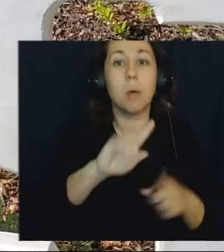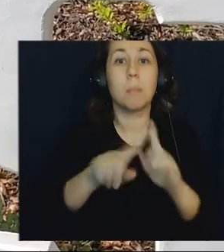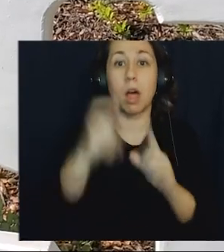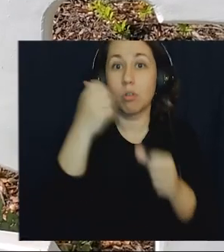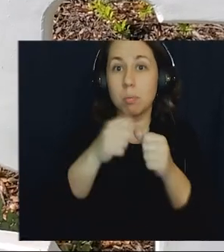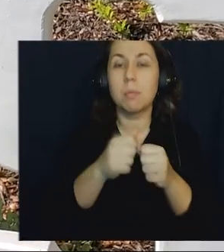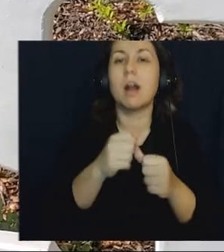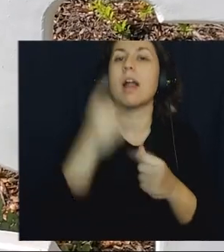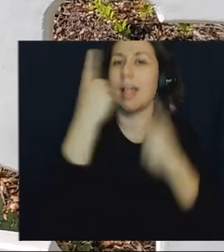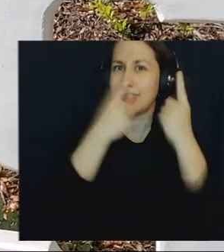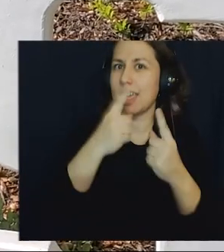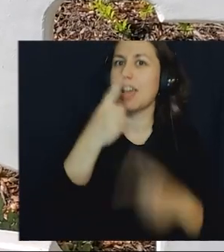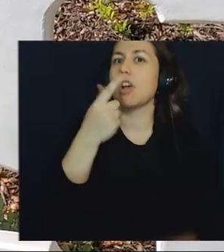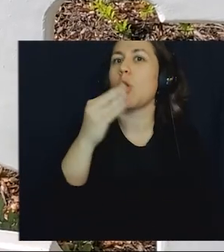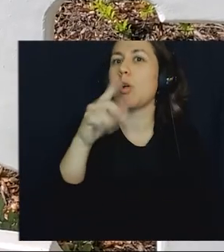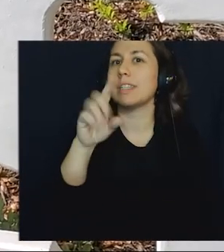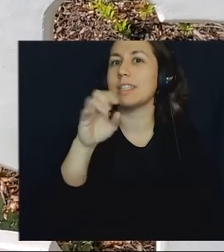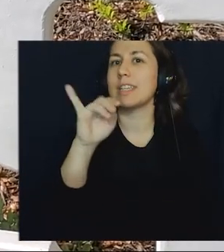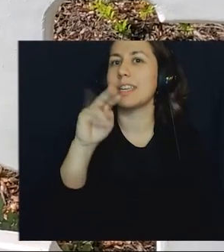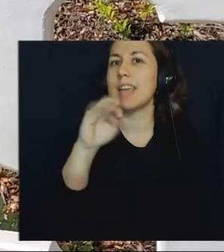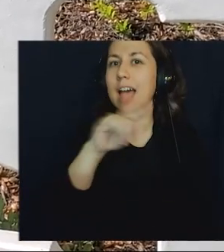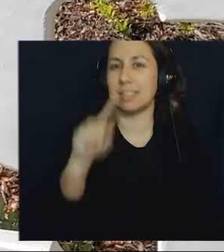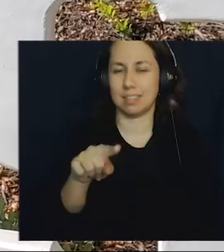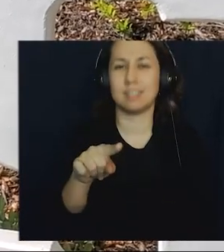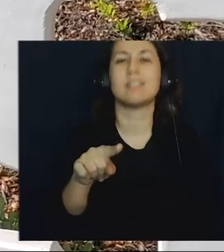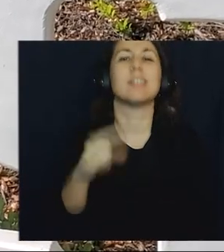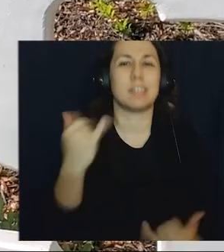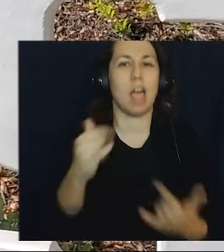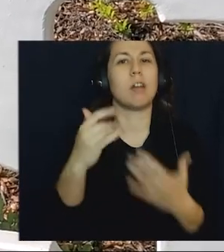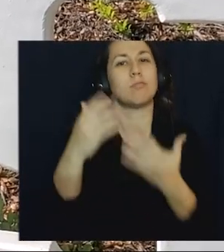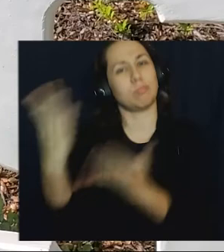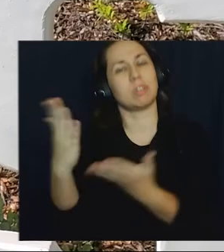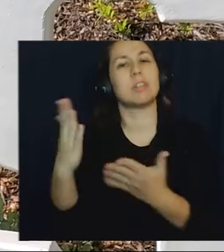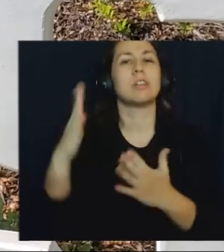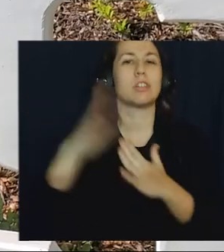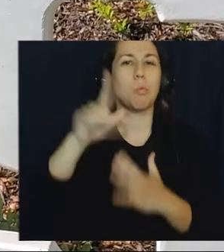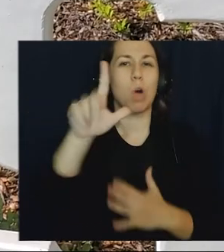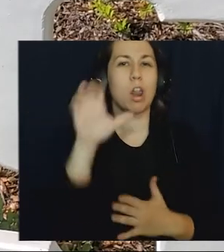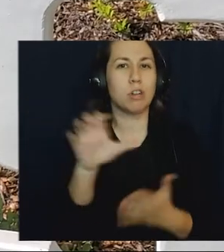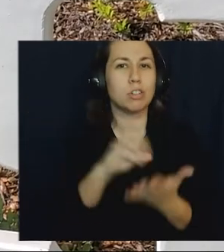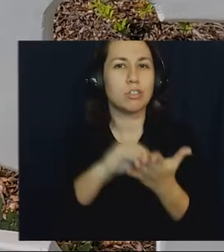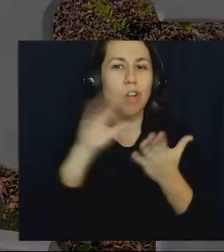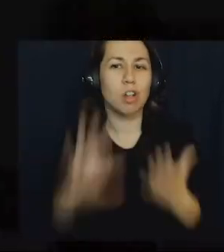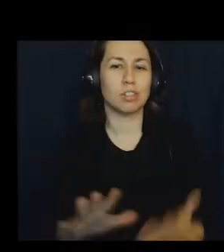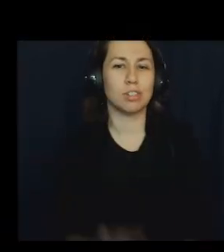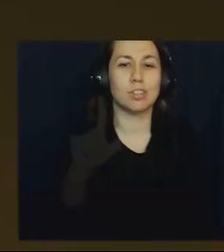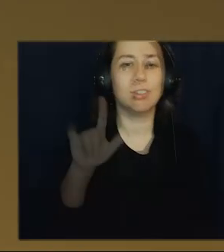piensen en Godínez. Les presento a nuestros alumnos que son parte de los 100 mejores del distrito.